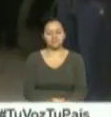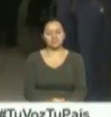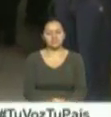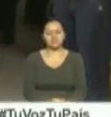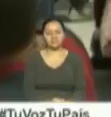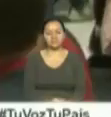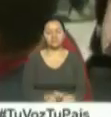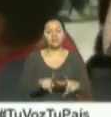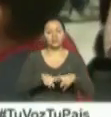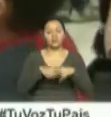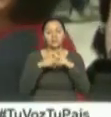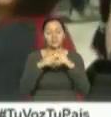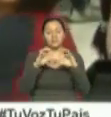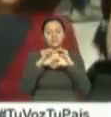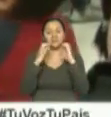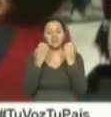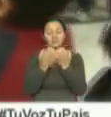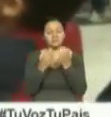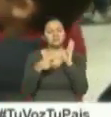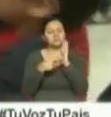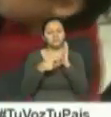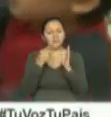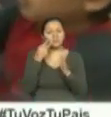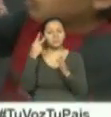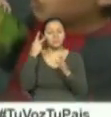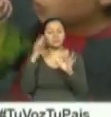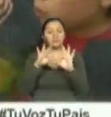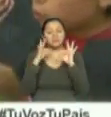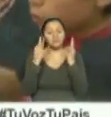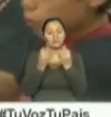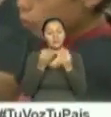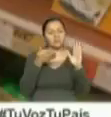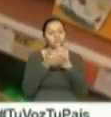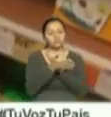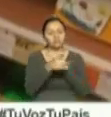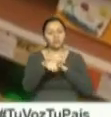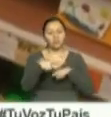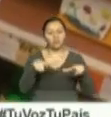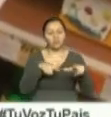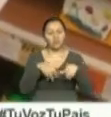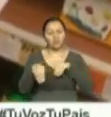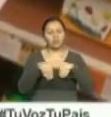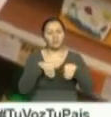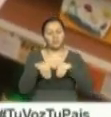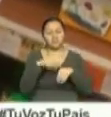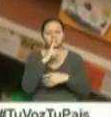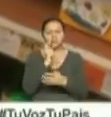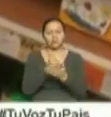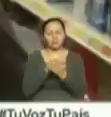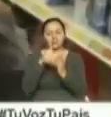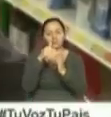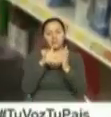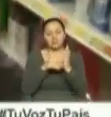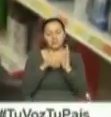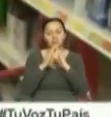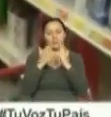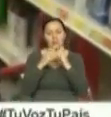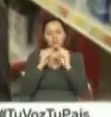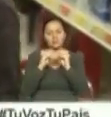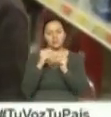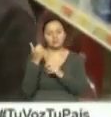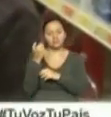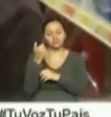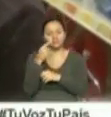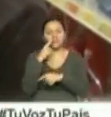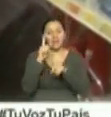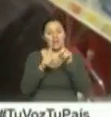El inicio a clases moviliza a los padres de familia hacia los locales comerciales para adquirir la lista de útiles. Algunas personas